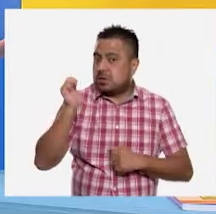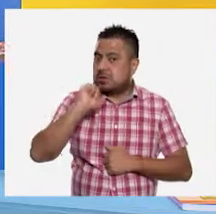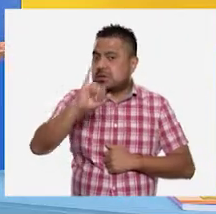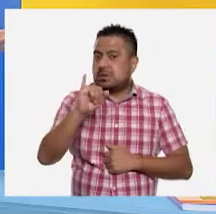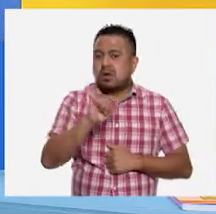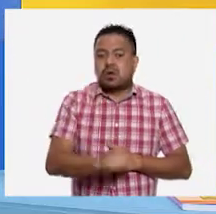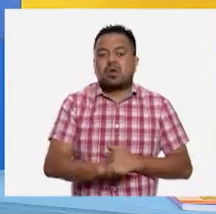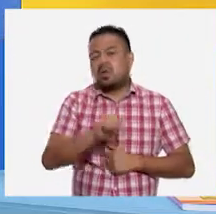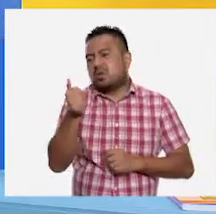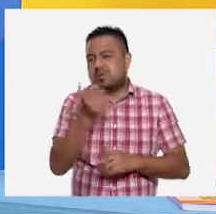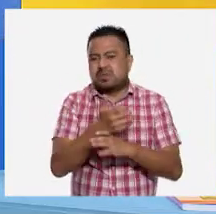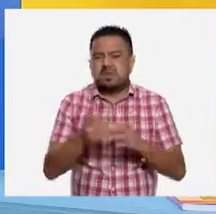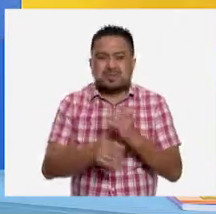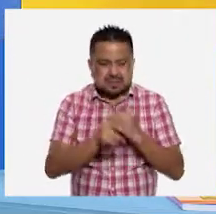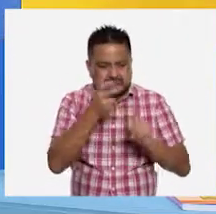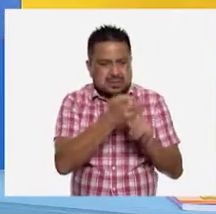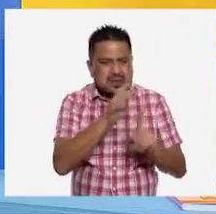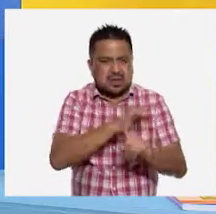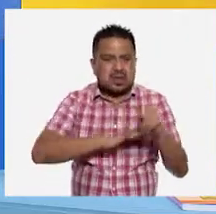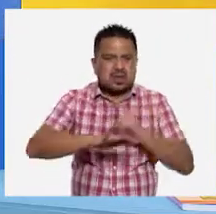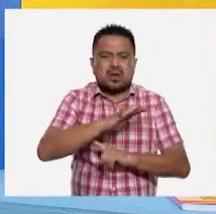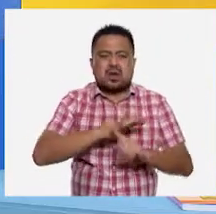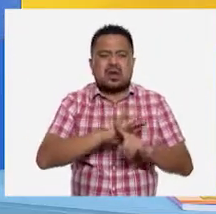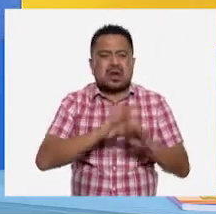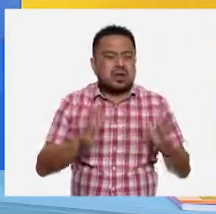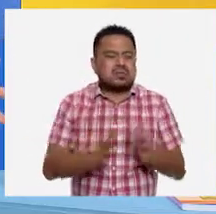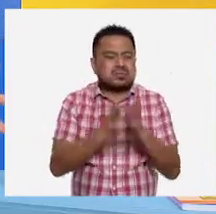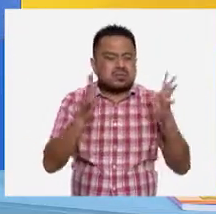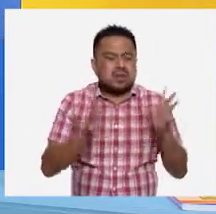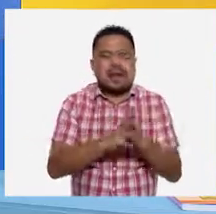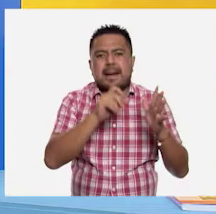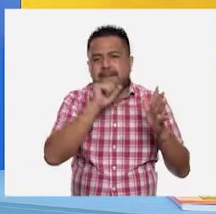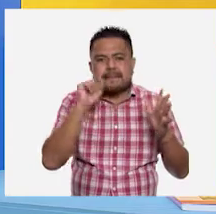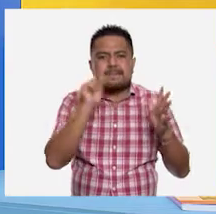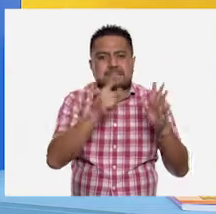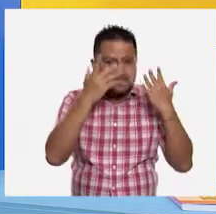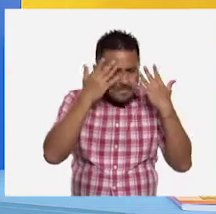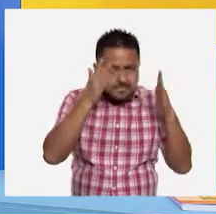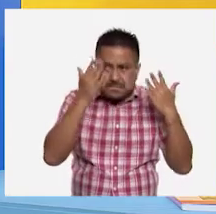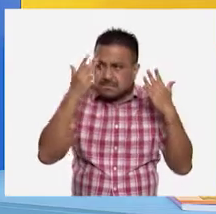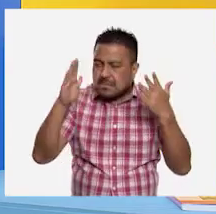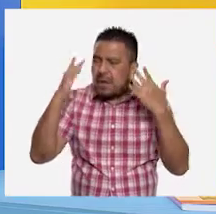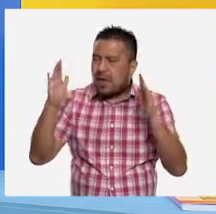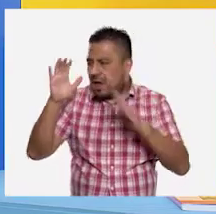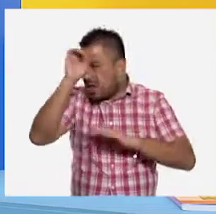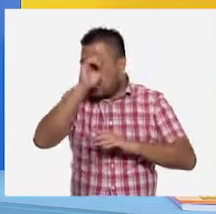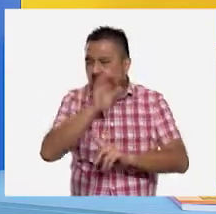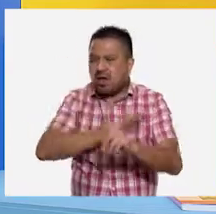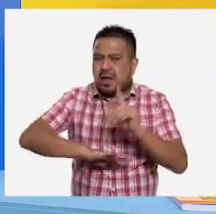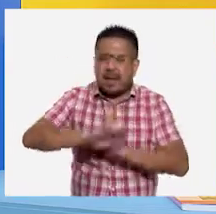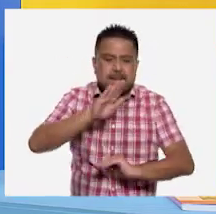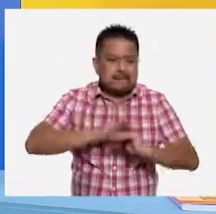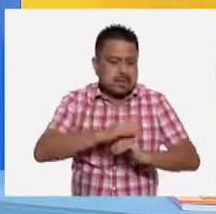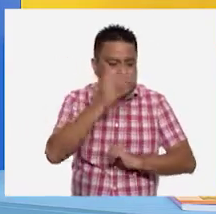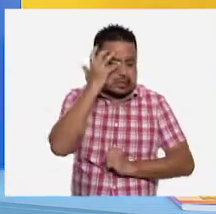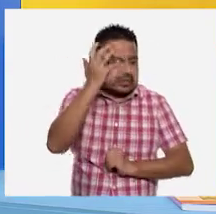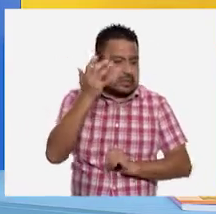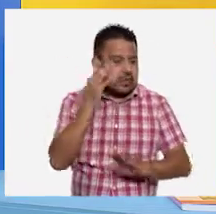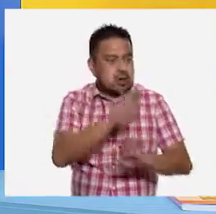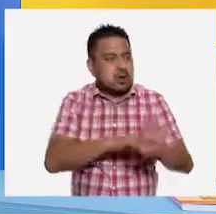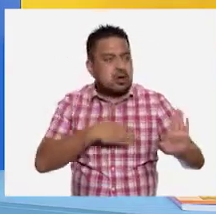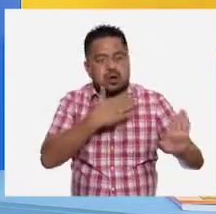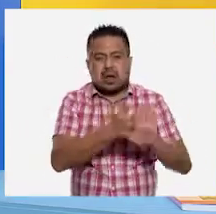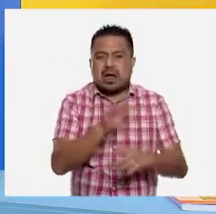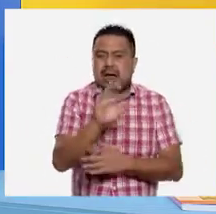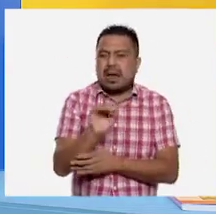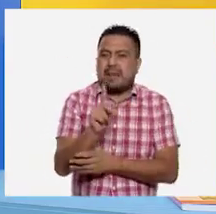Pero por otro lado, este contexto de la Guerra Fría también abrió la puerta a que se plantearan críticas muy serias al capitalismo,